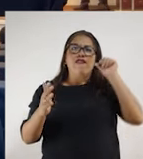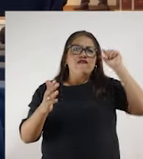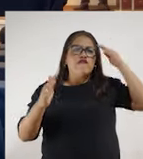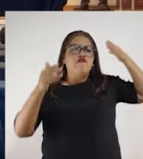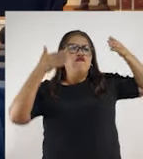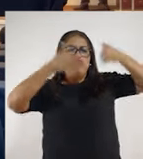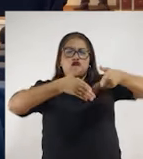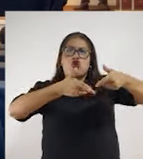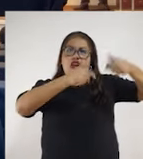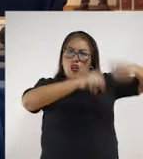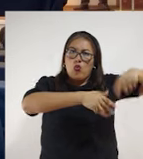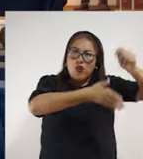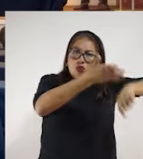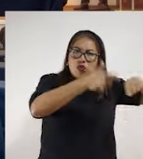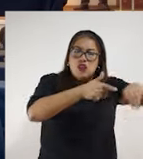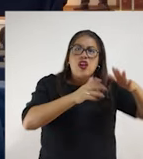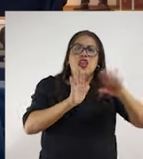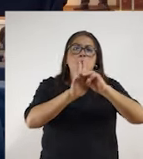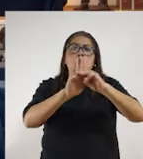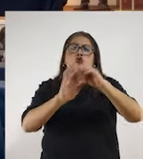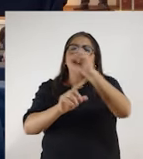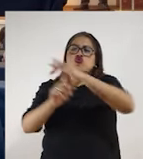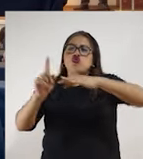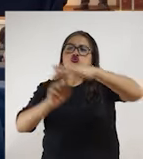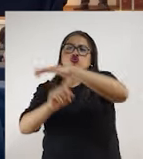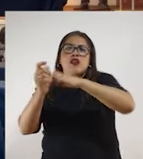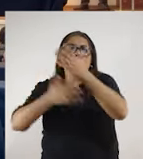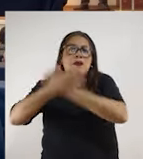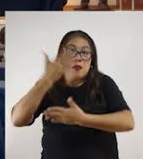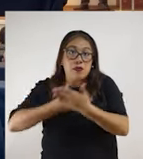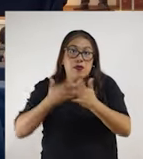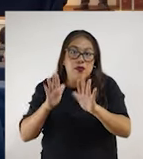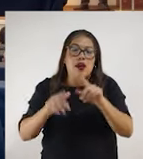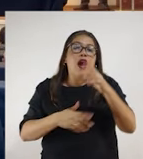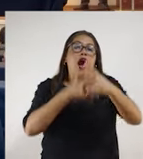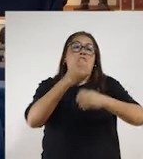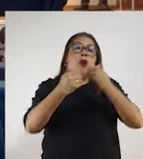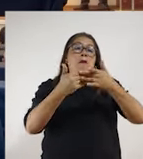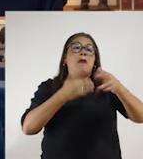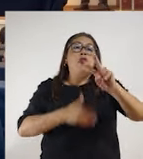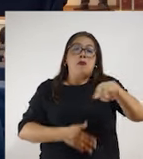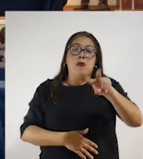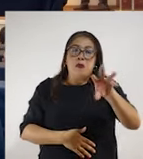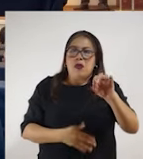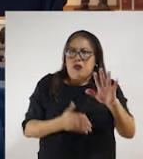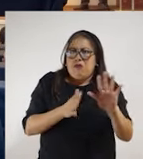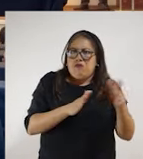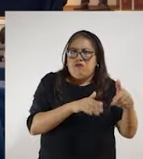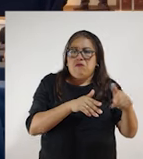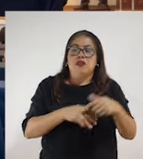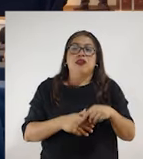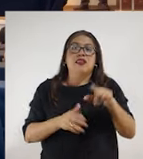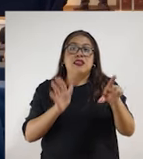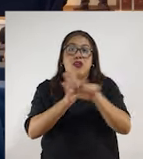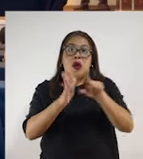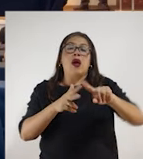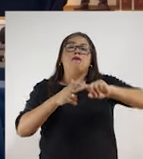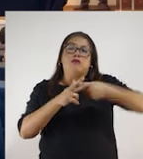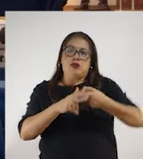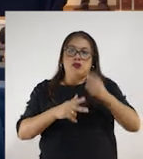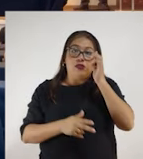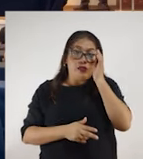el enfoque de la convención y el modelo social de la discapacidad. Y en el 2020, no hace mucho, esta ley se